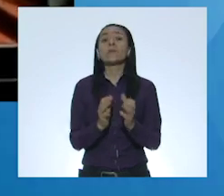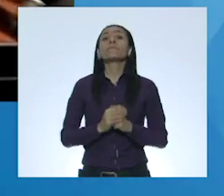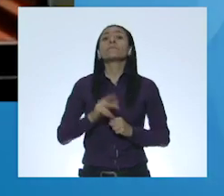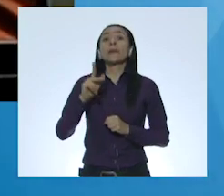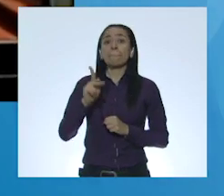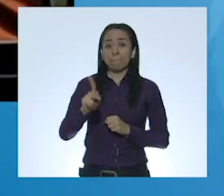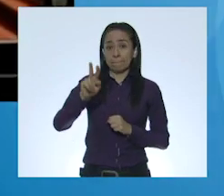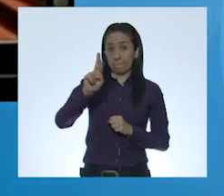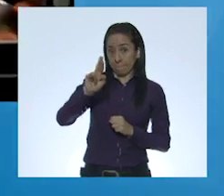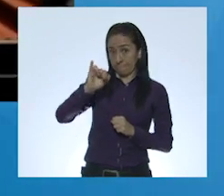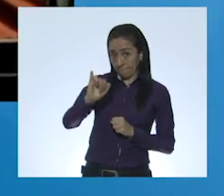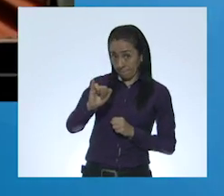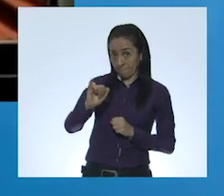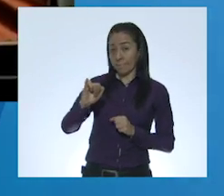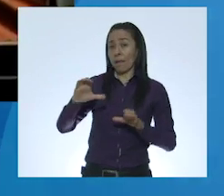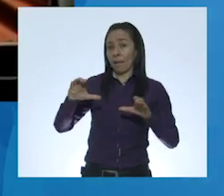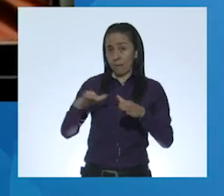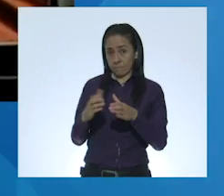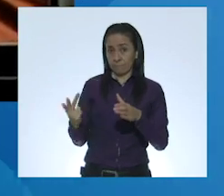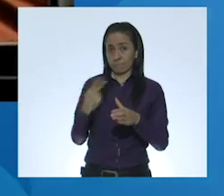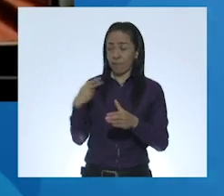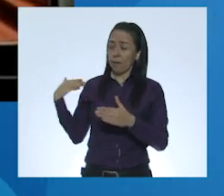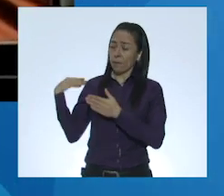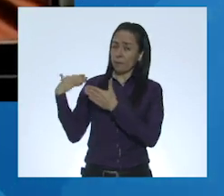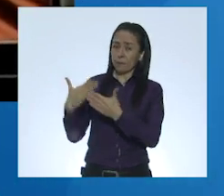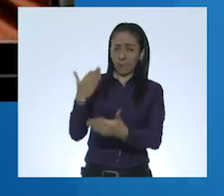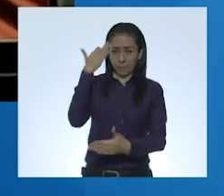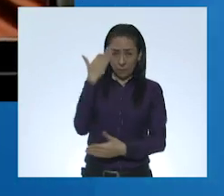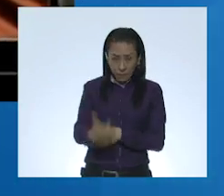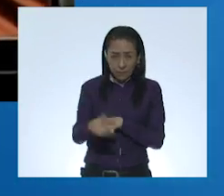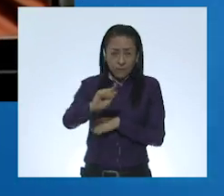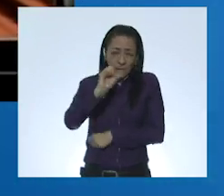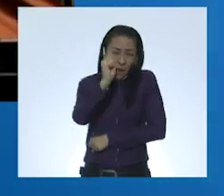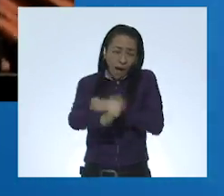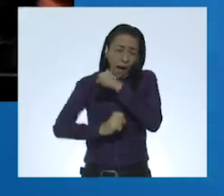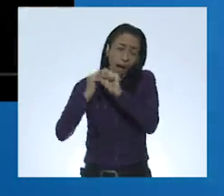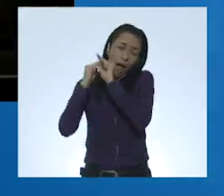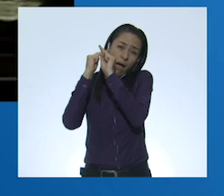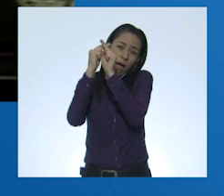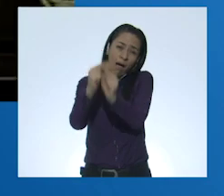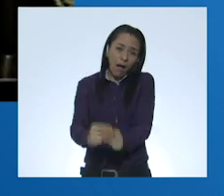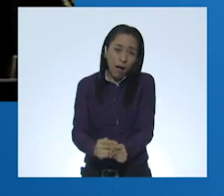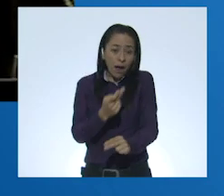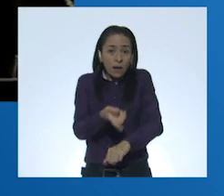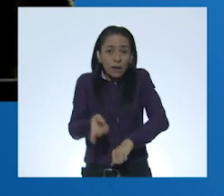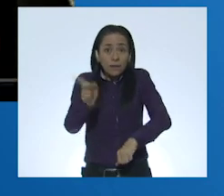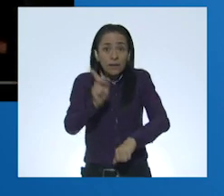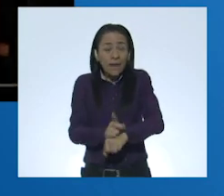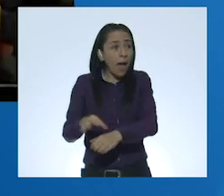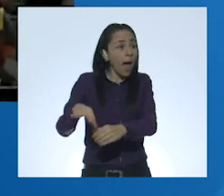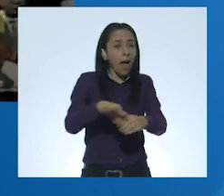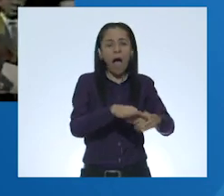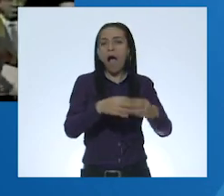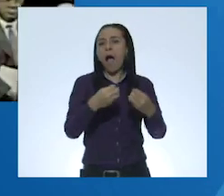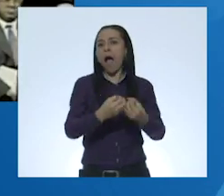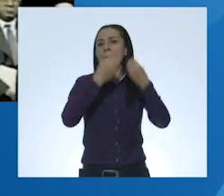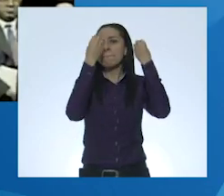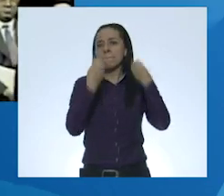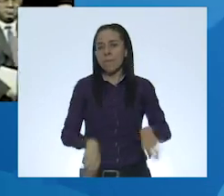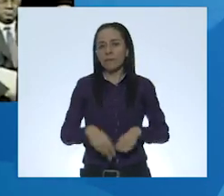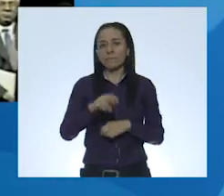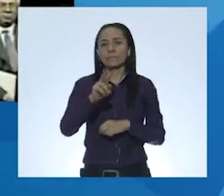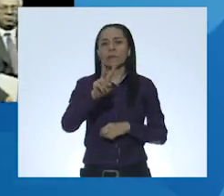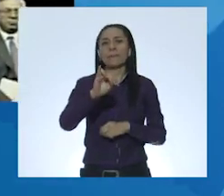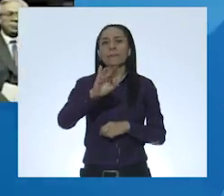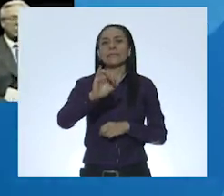Institucional, después de más de 70 años en el poder, había perdido las elecciones presidenciales. Vicente Fox se